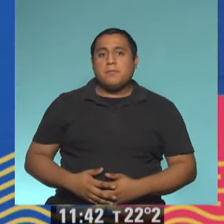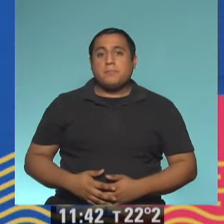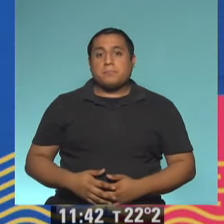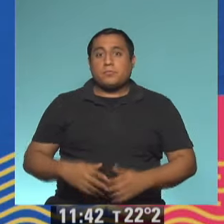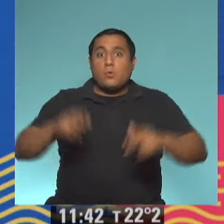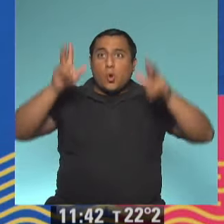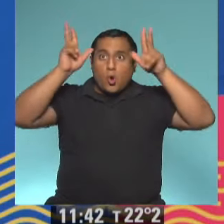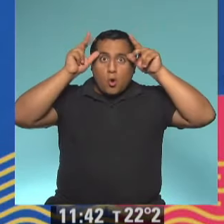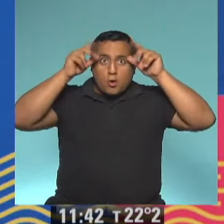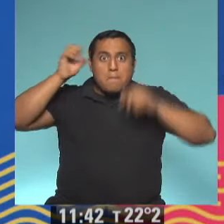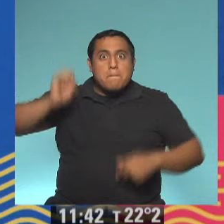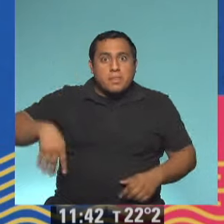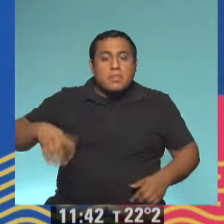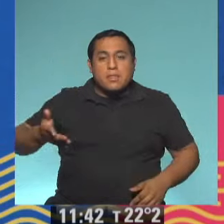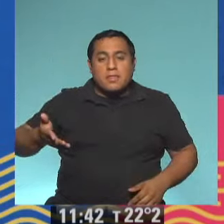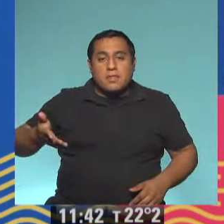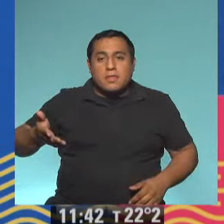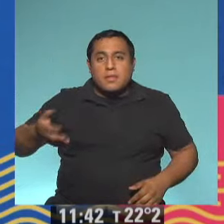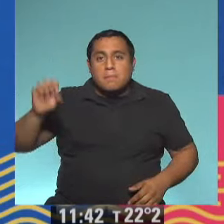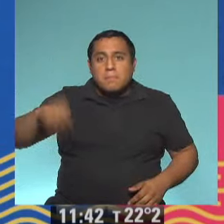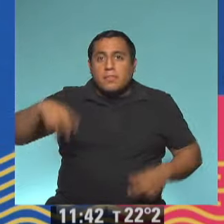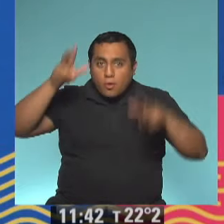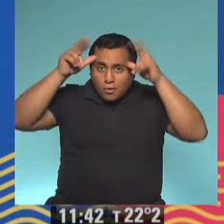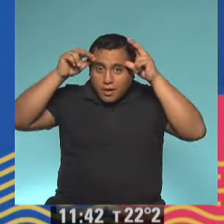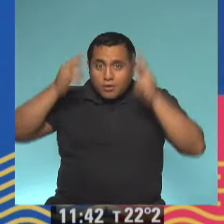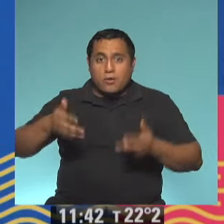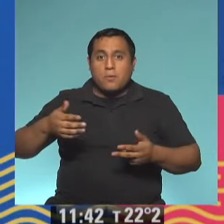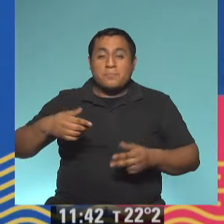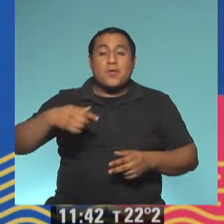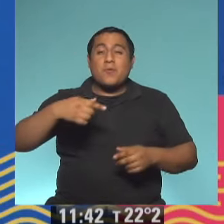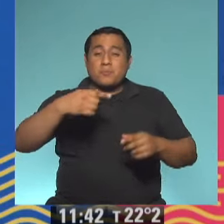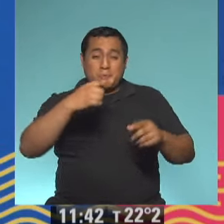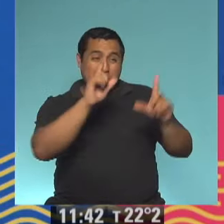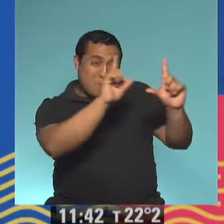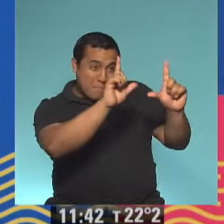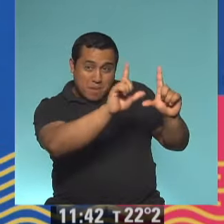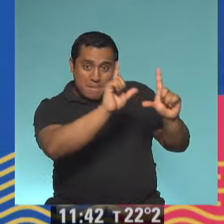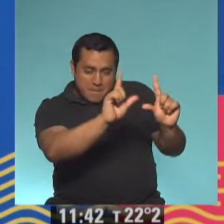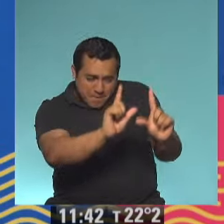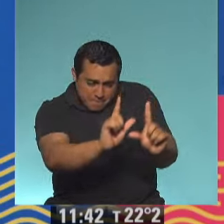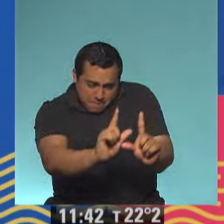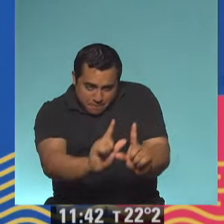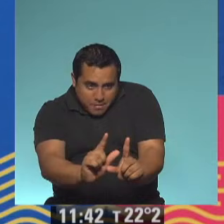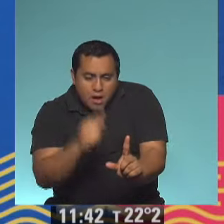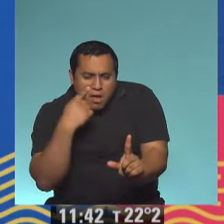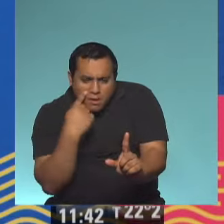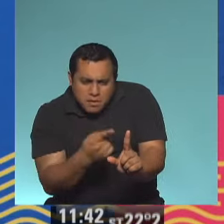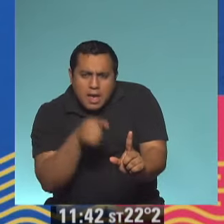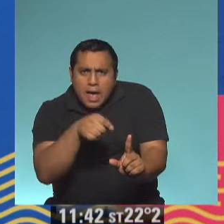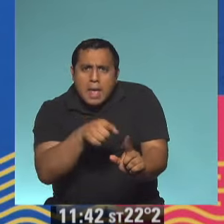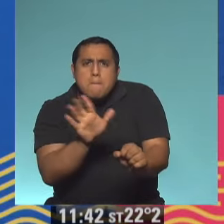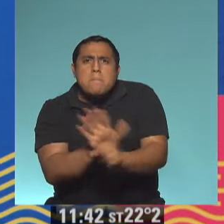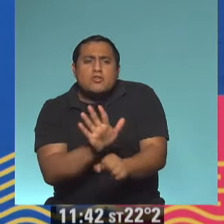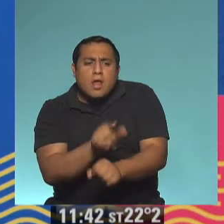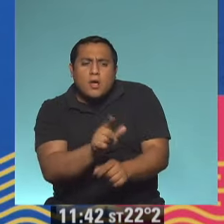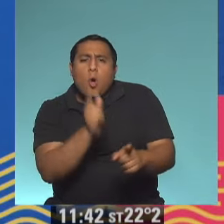de repente. Uy. Ay, ay, claro, en la última foto pareciera... Parece que hay un personaje.